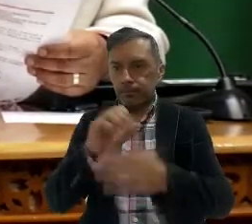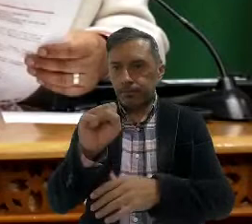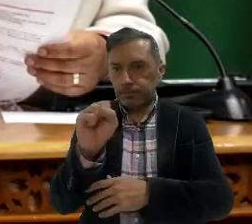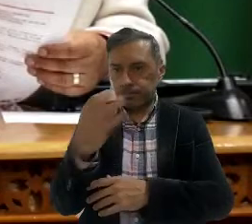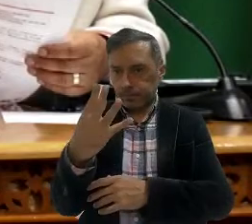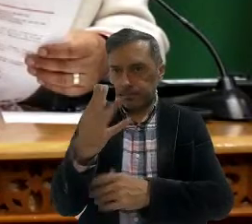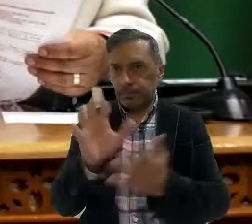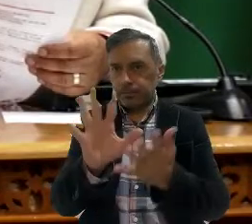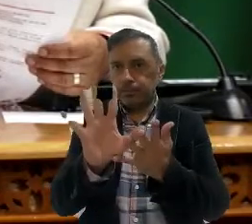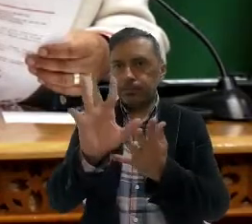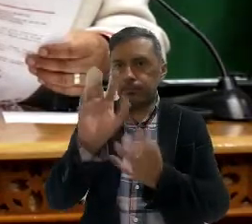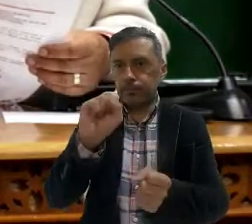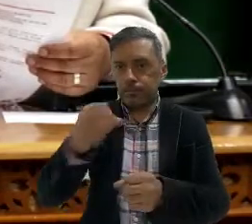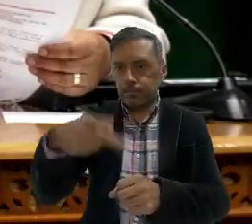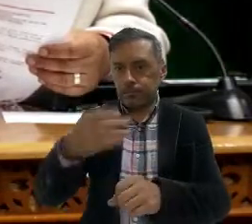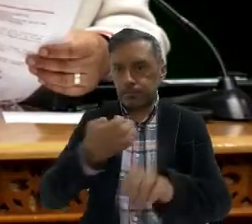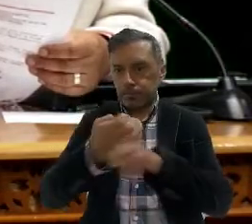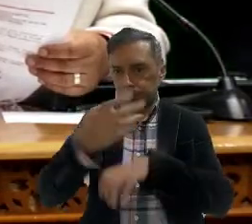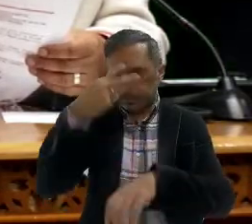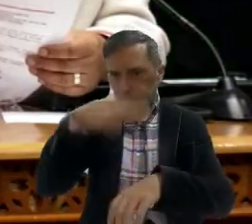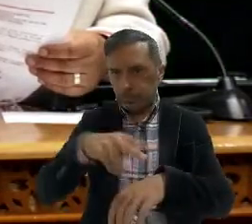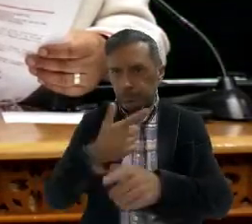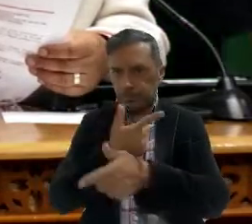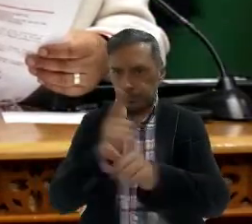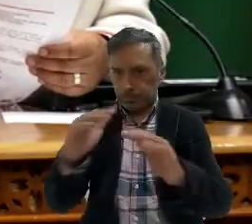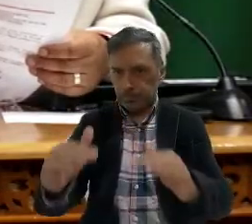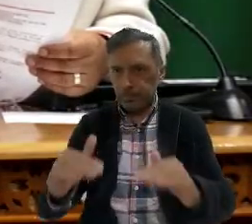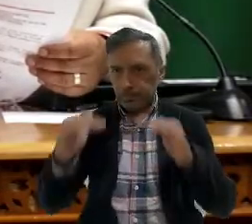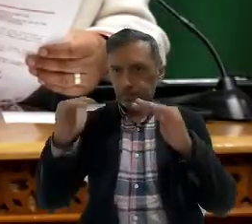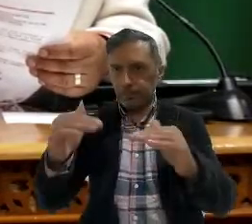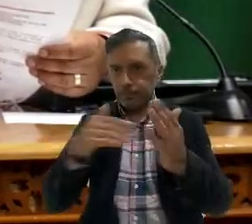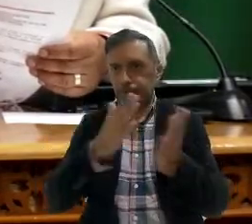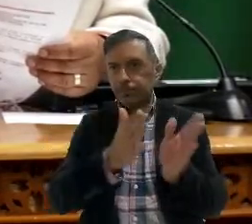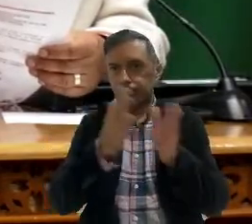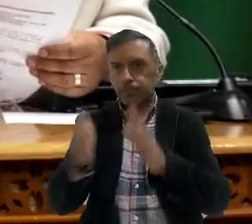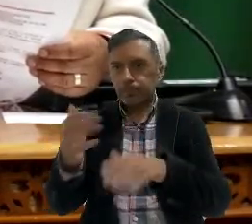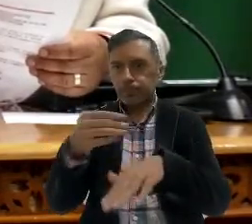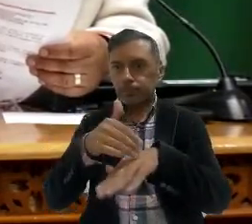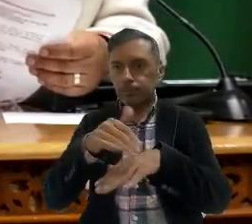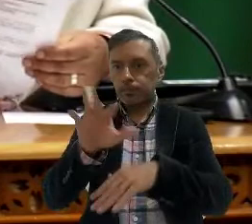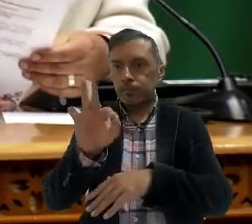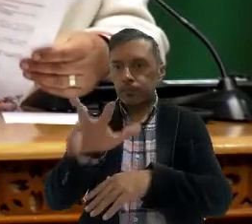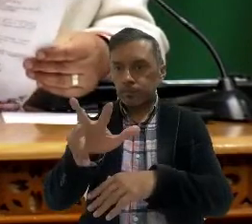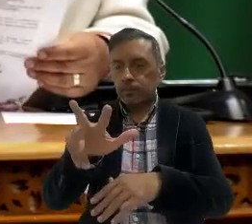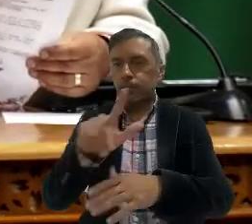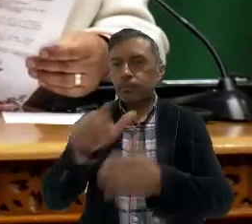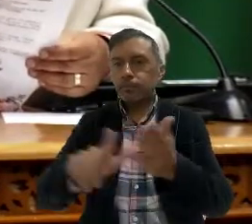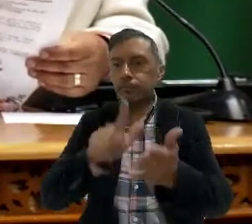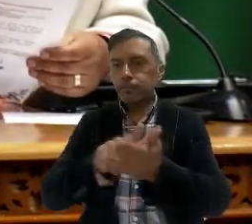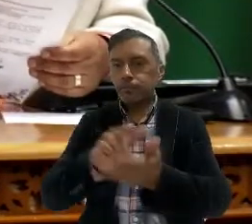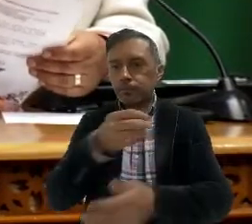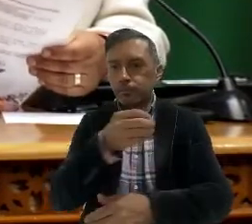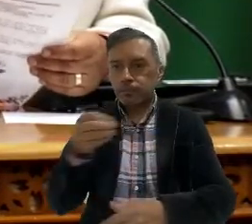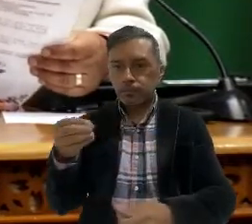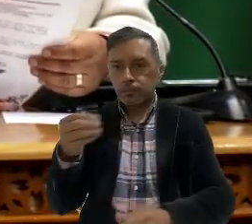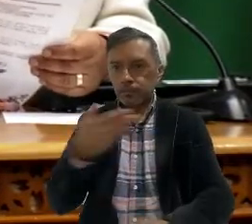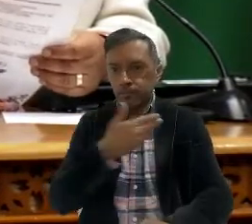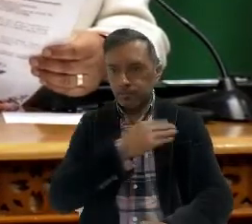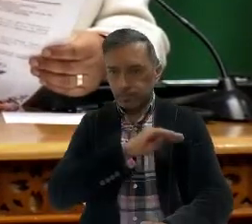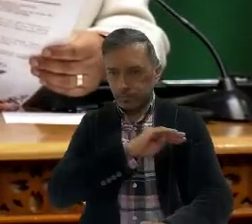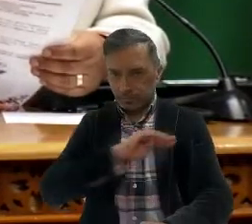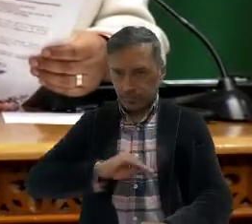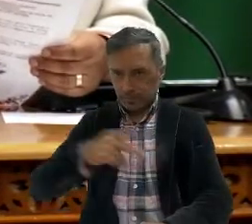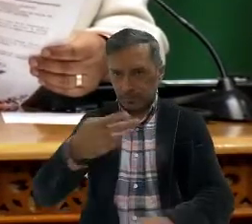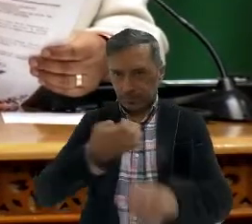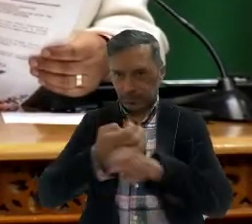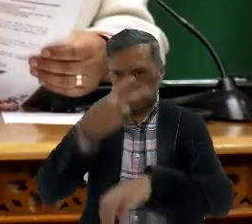Constitución Política del Estado Libre y Soberano de México y 48, fracción 19 de la Ley Orgánica Municipal del Estado de México, vengo